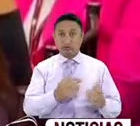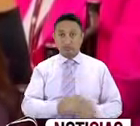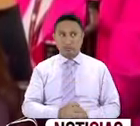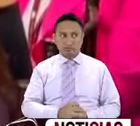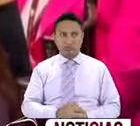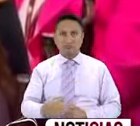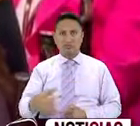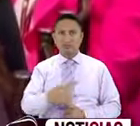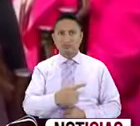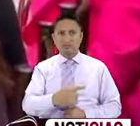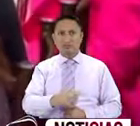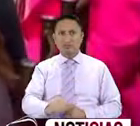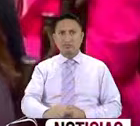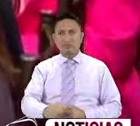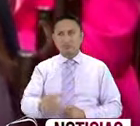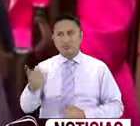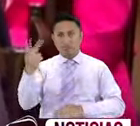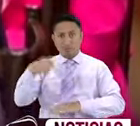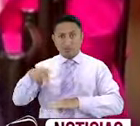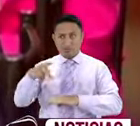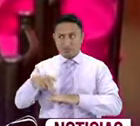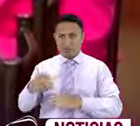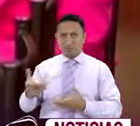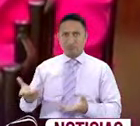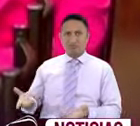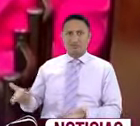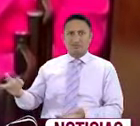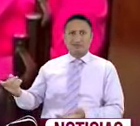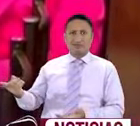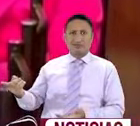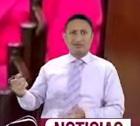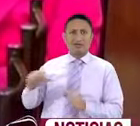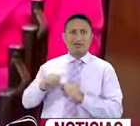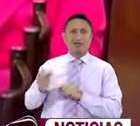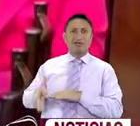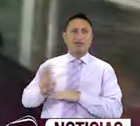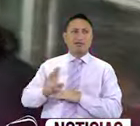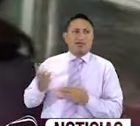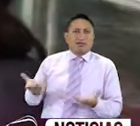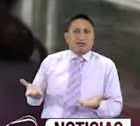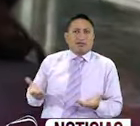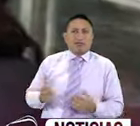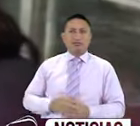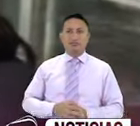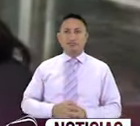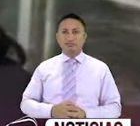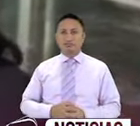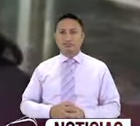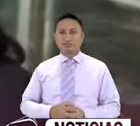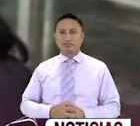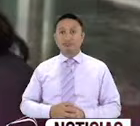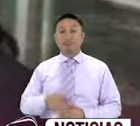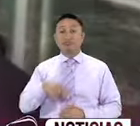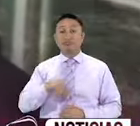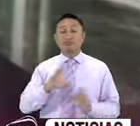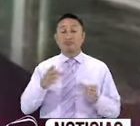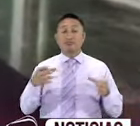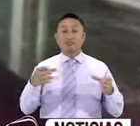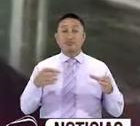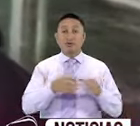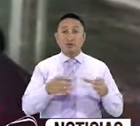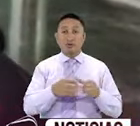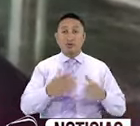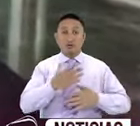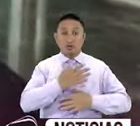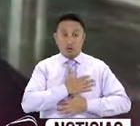de profesionalismo de la legisladora Mónica Palacios. La razón por la cual se crea esta comisión, que para mí, de alguna